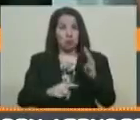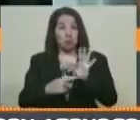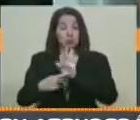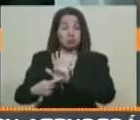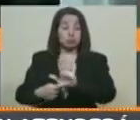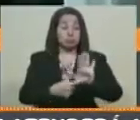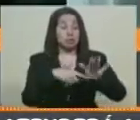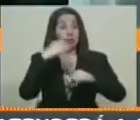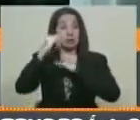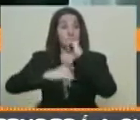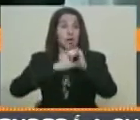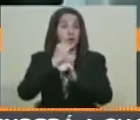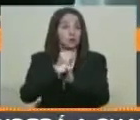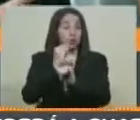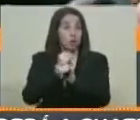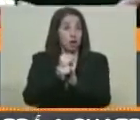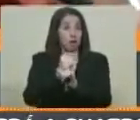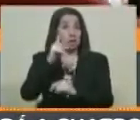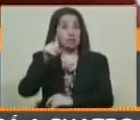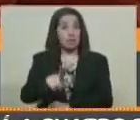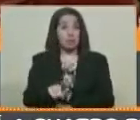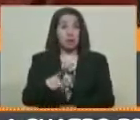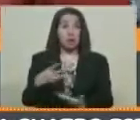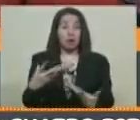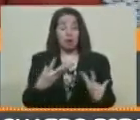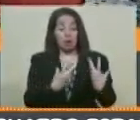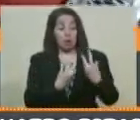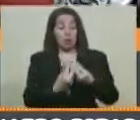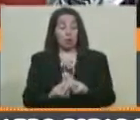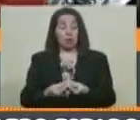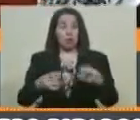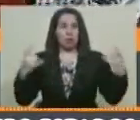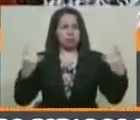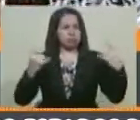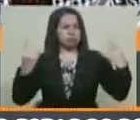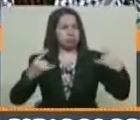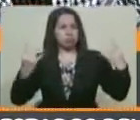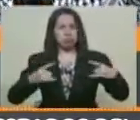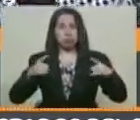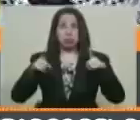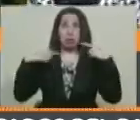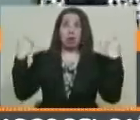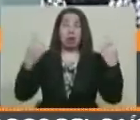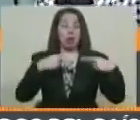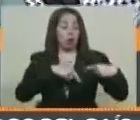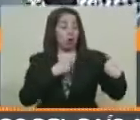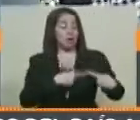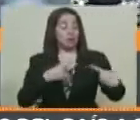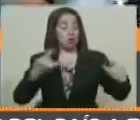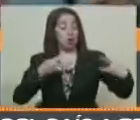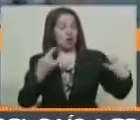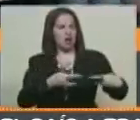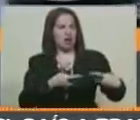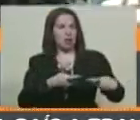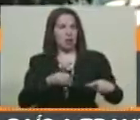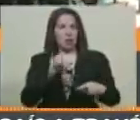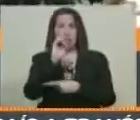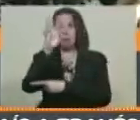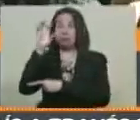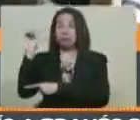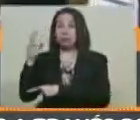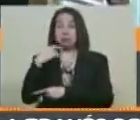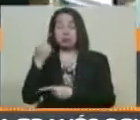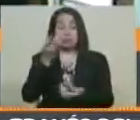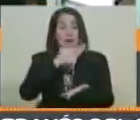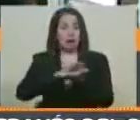bandas internacionales. Y una particularidad de estos eventos organizados por Corazón Rockero es que la entrada